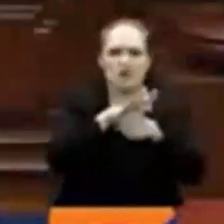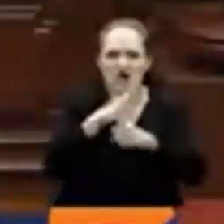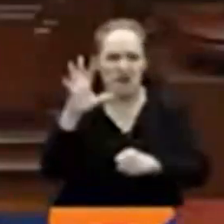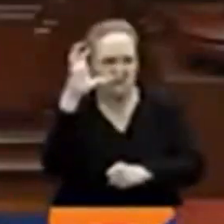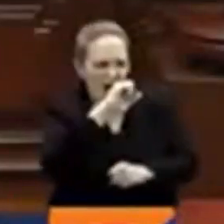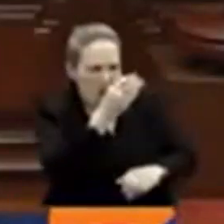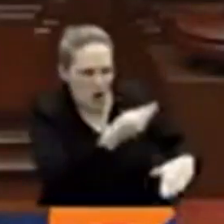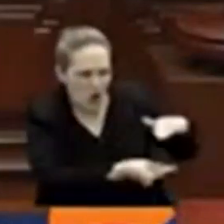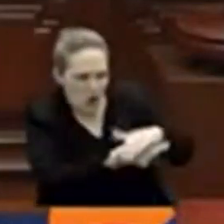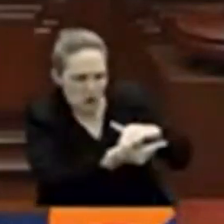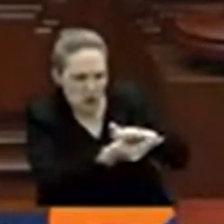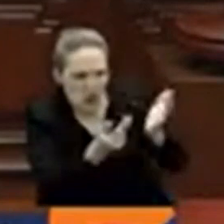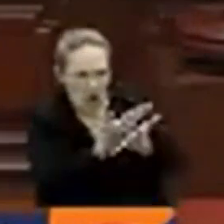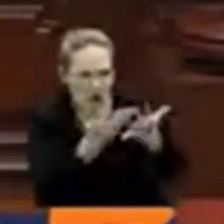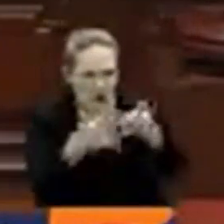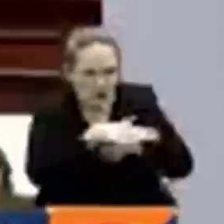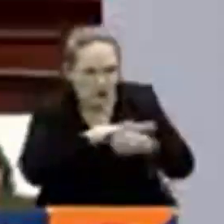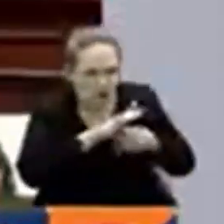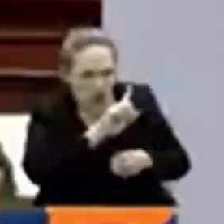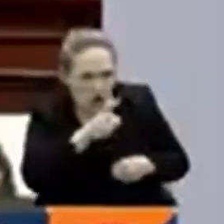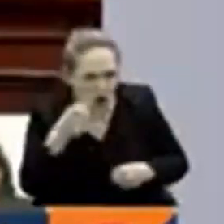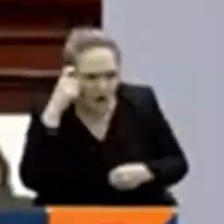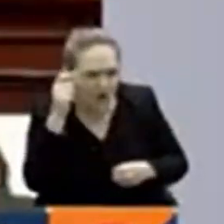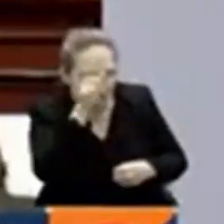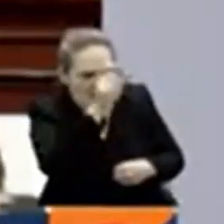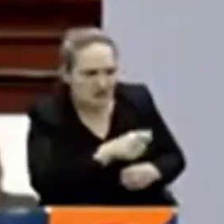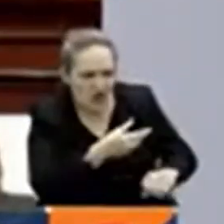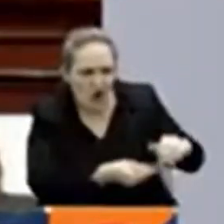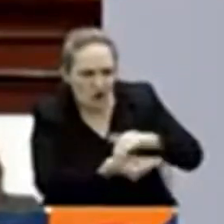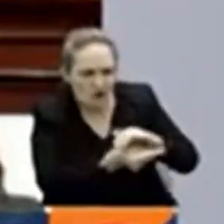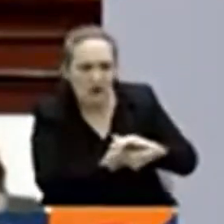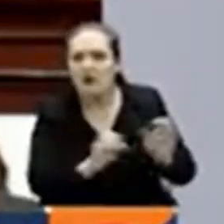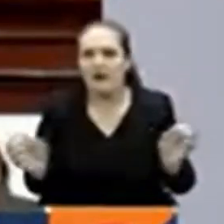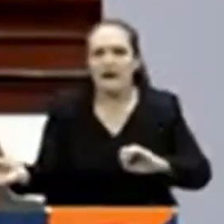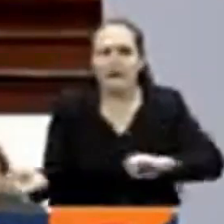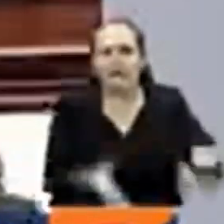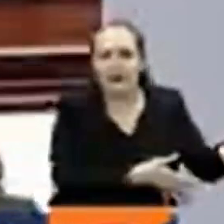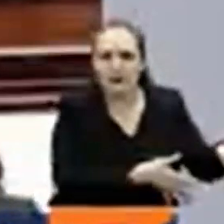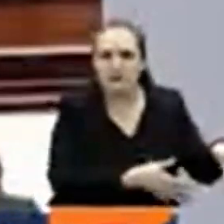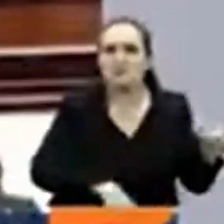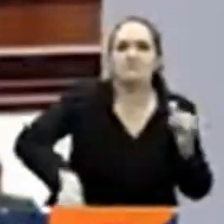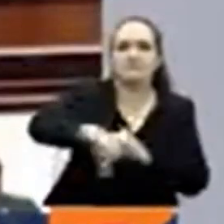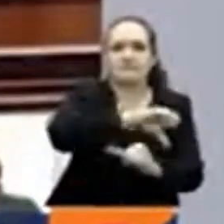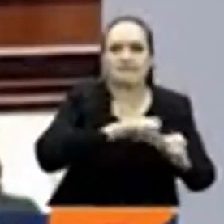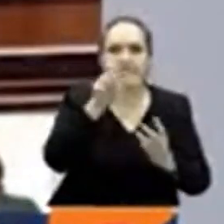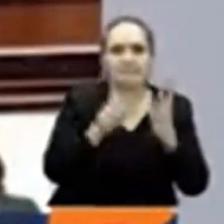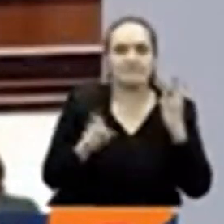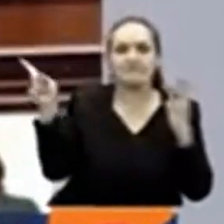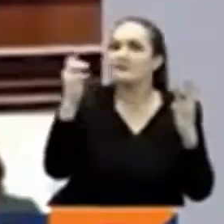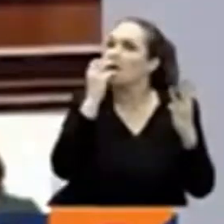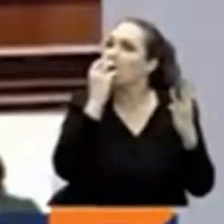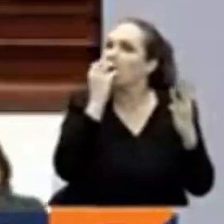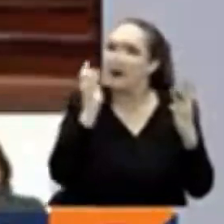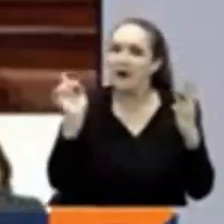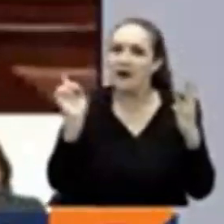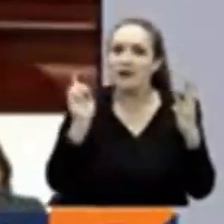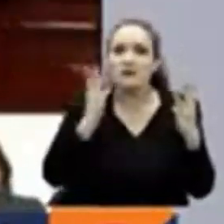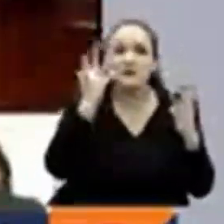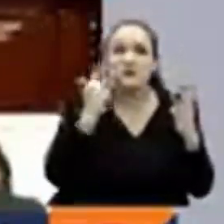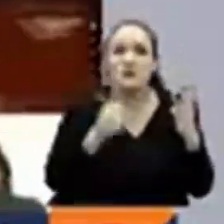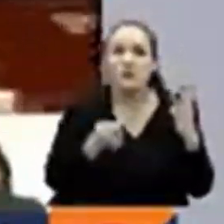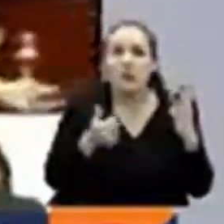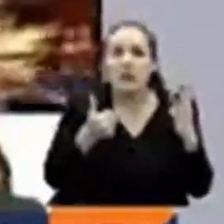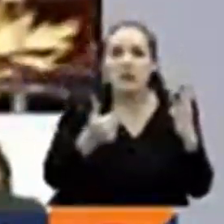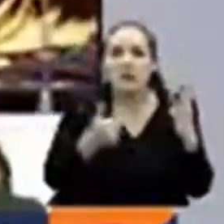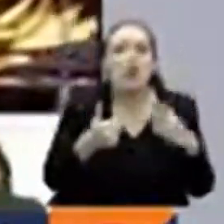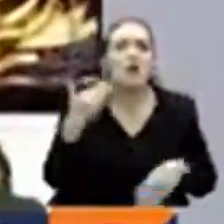corrupción cometidos cuando era gobernador de Moquegua. Manuel Merino, quien era presidente del Congreso en ese momento, lo reemplazó, pero duró apenas 5 días en el cargo, en